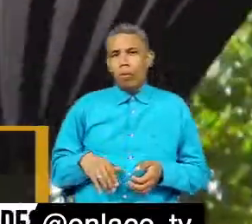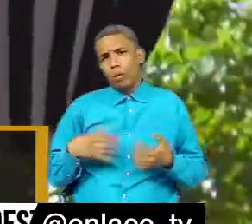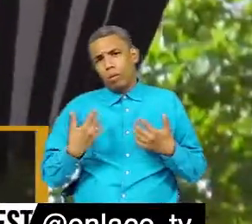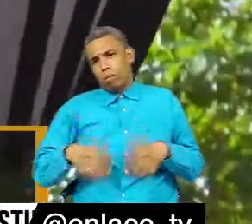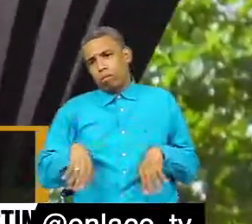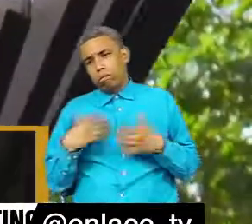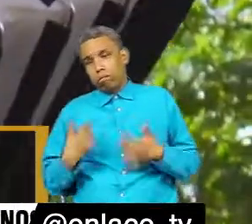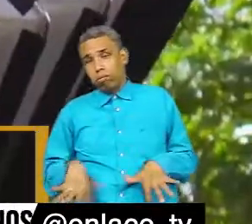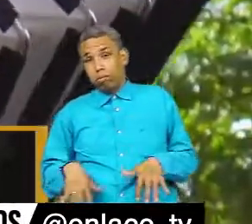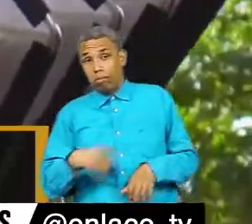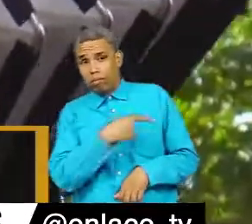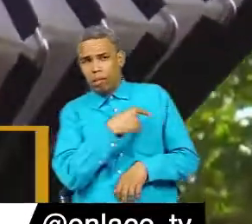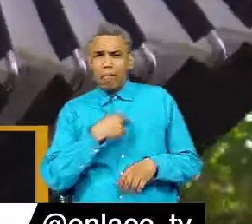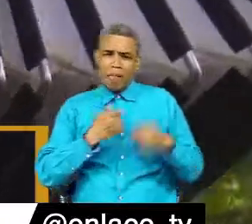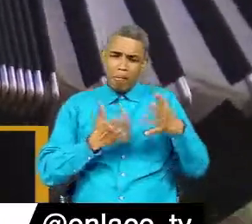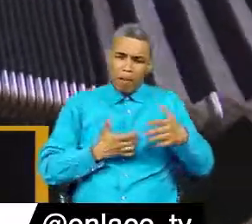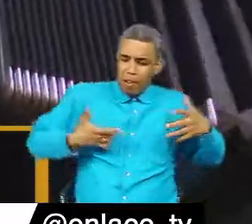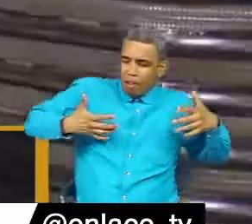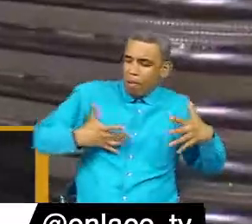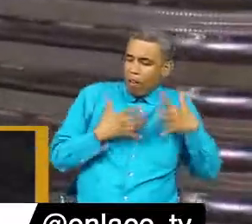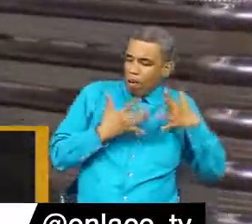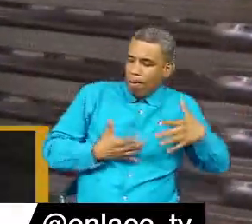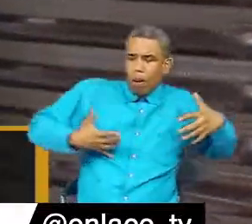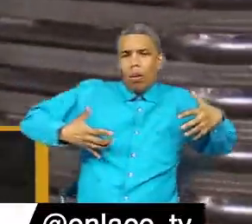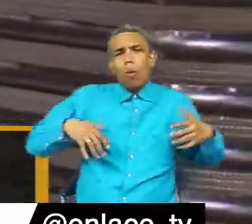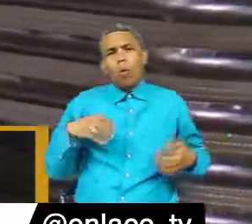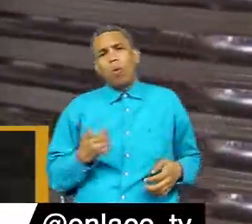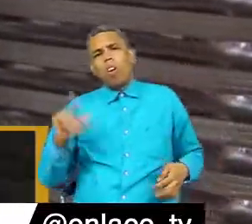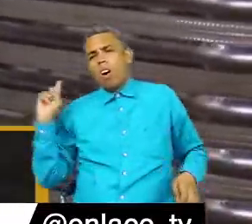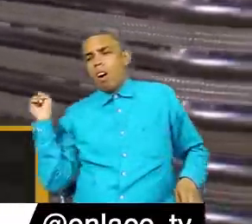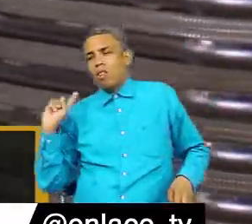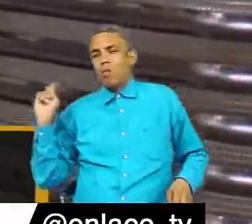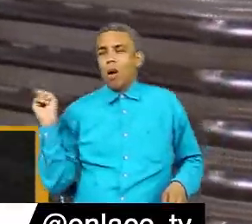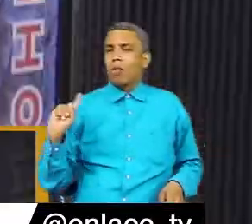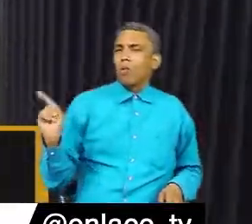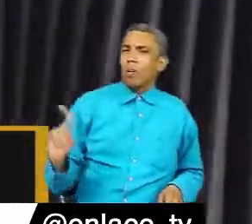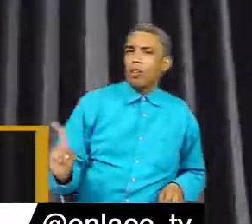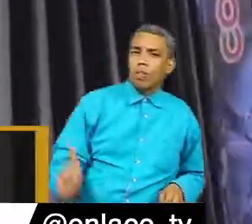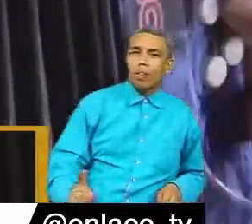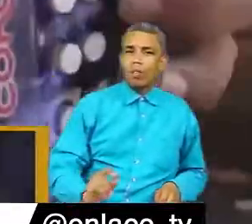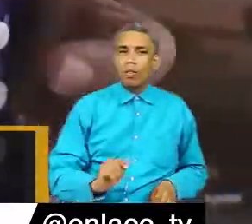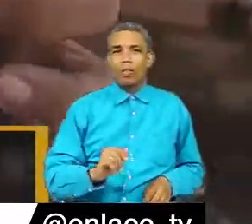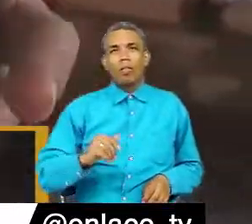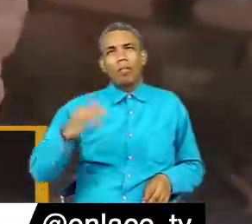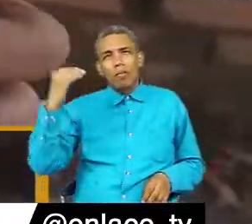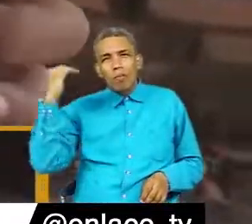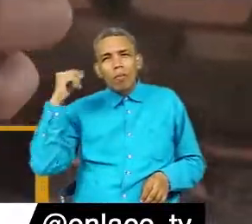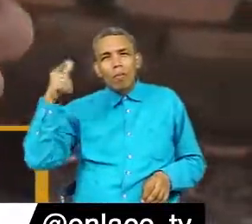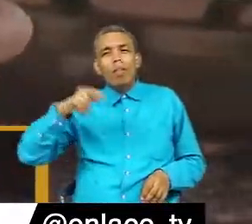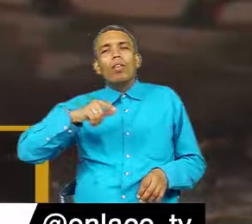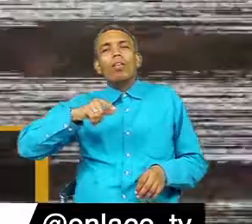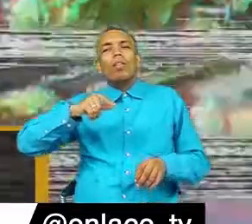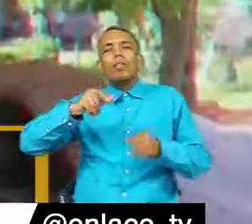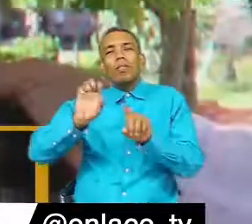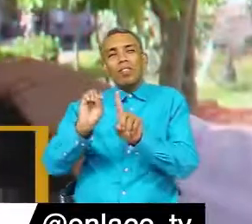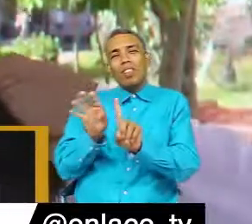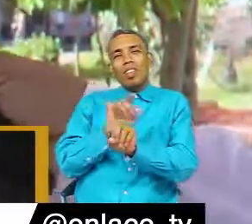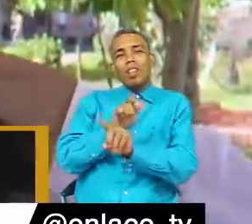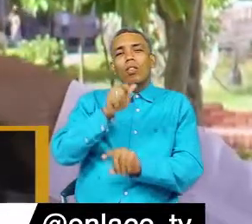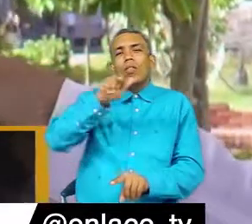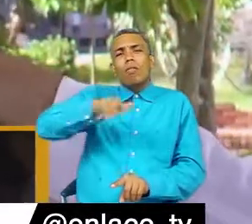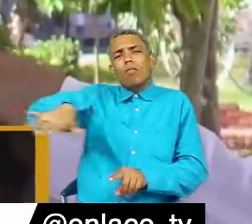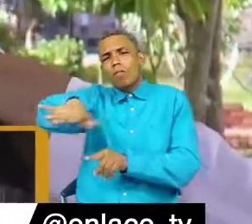humilde de los artistas vallenatos de Barranca Bermeja. Desde hace varios años decidió vivir en su parcela ubicada en Campo Gala, en el corregimiento Llanito. Aquí en